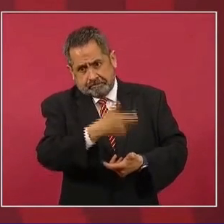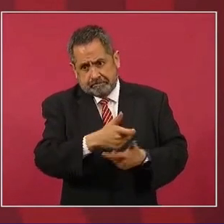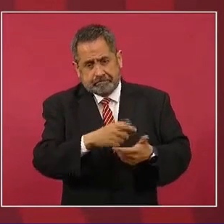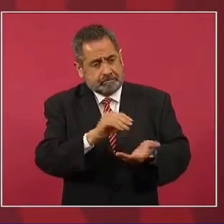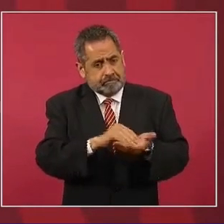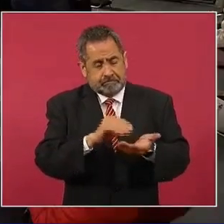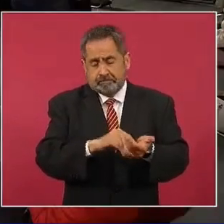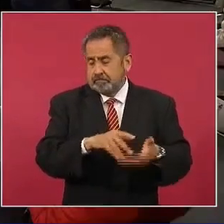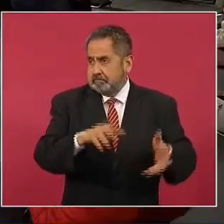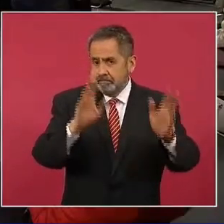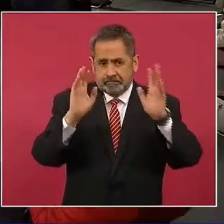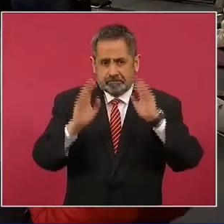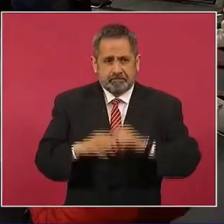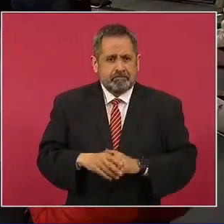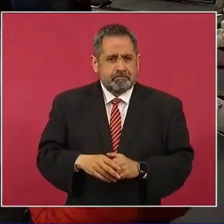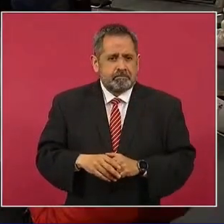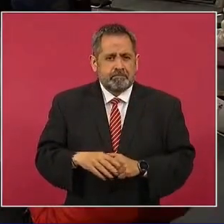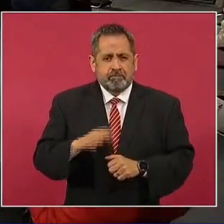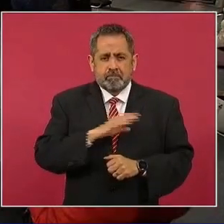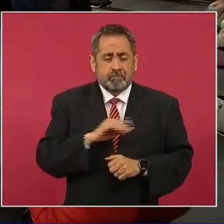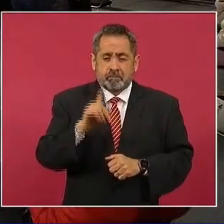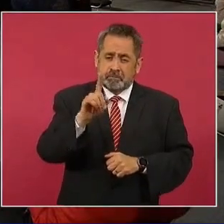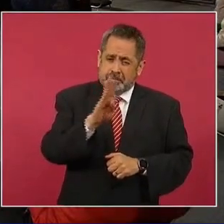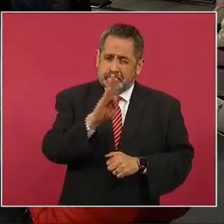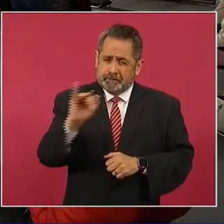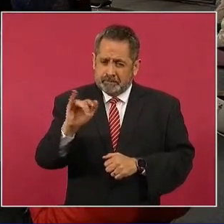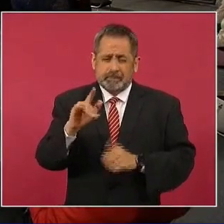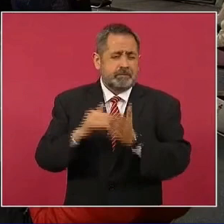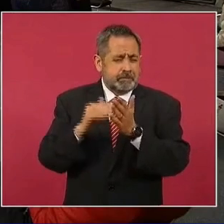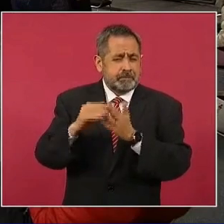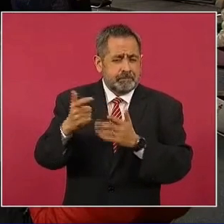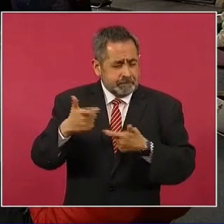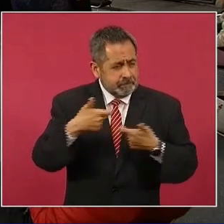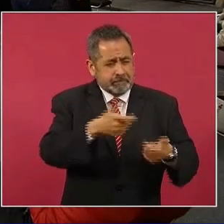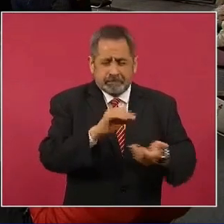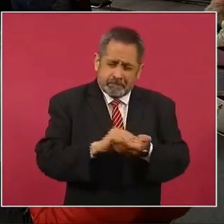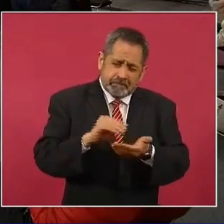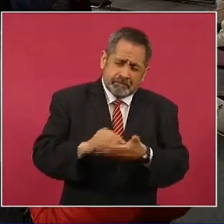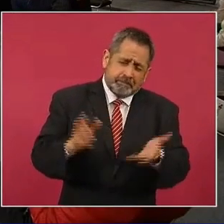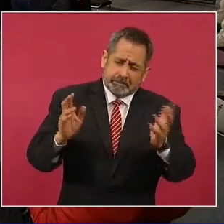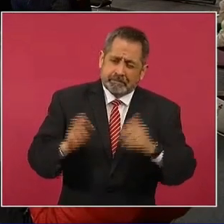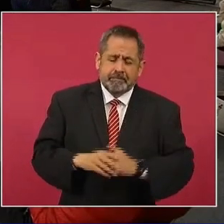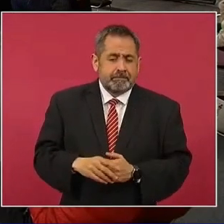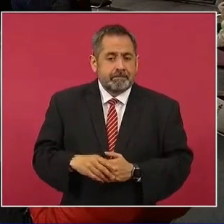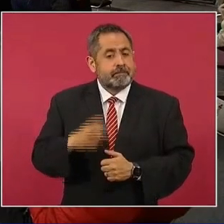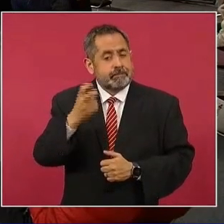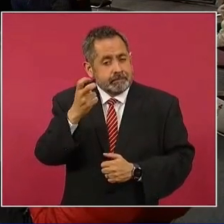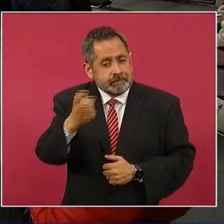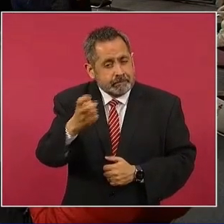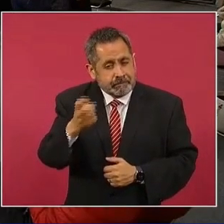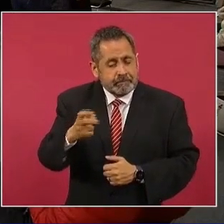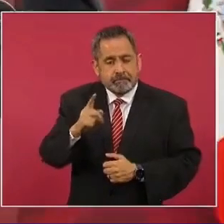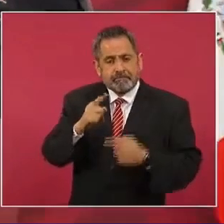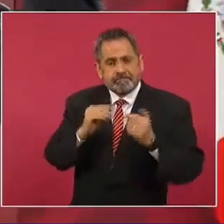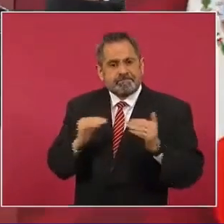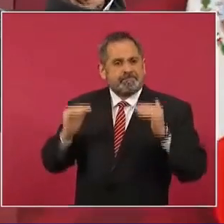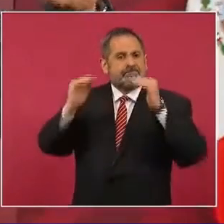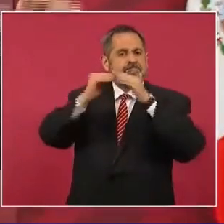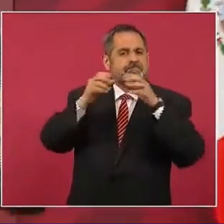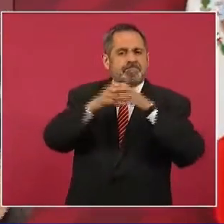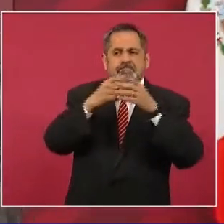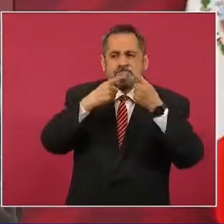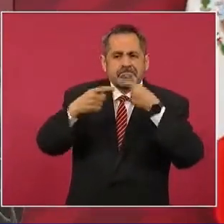con más de $1 billón. Entonces, esa operación que hicieron arriba, por eso